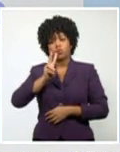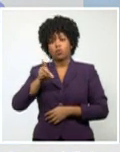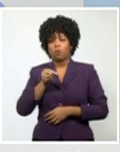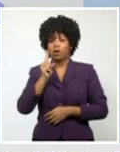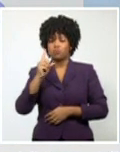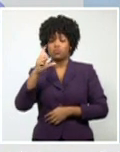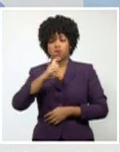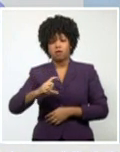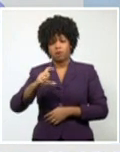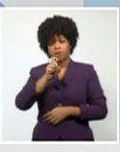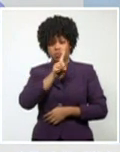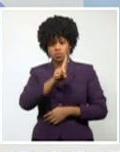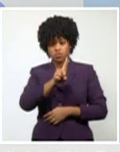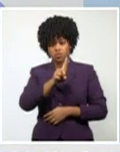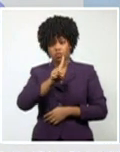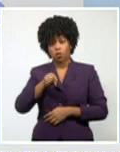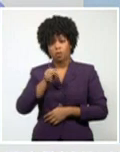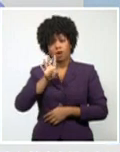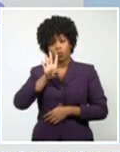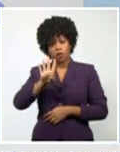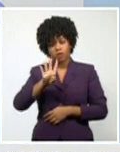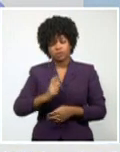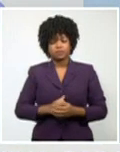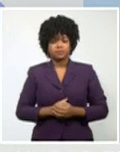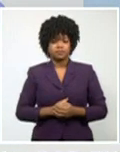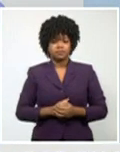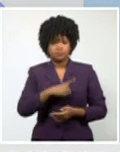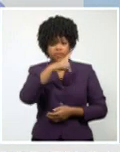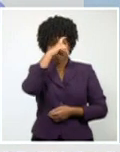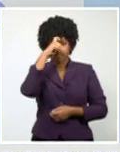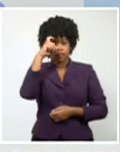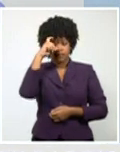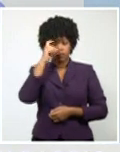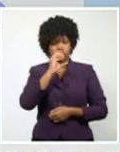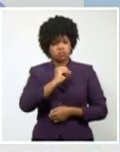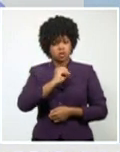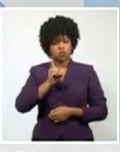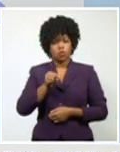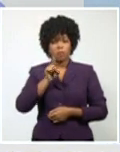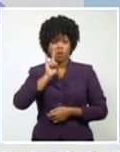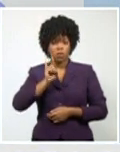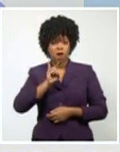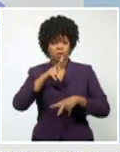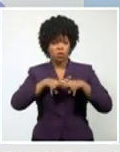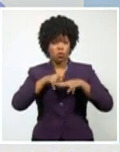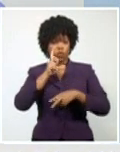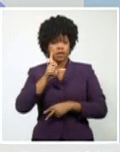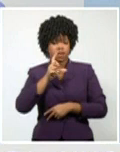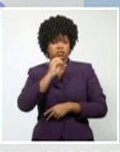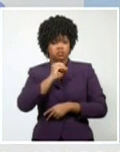Camagüey con 1,4, Santi Espíritu 0,9, Holguín 0,8,